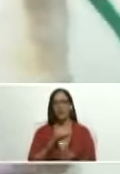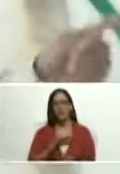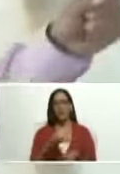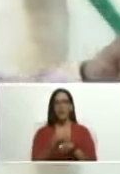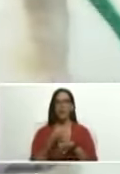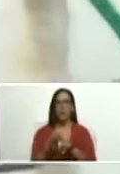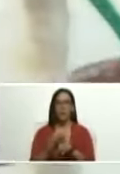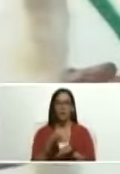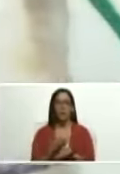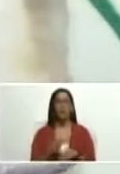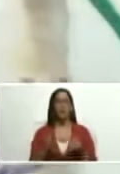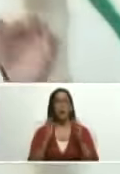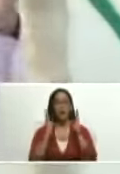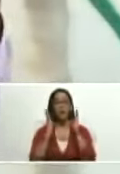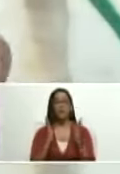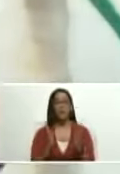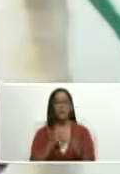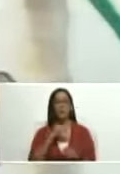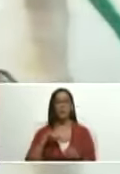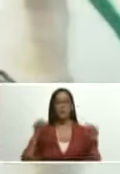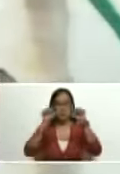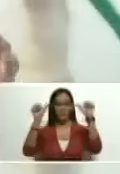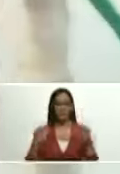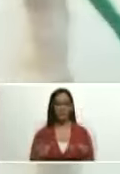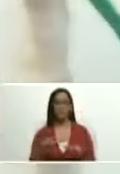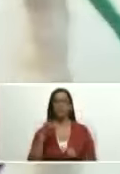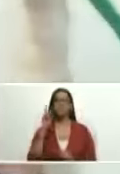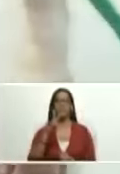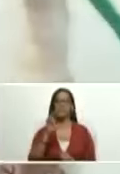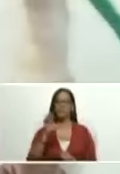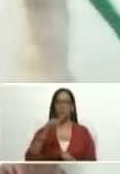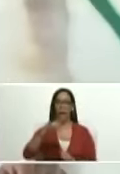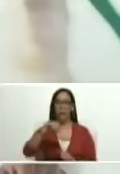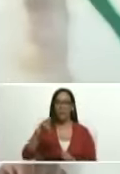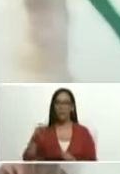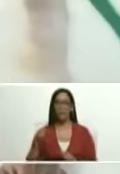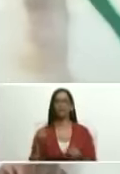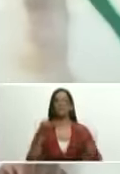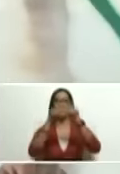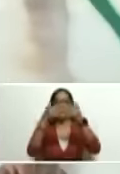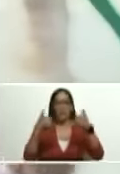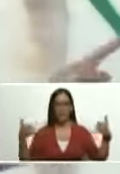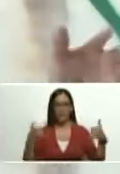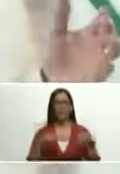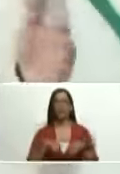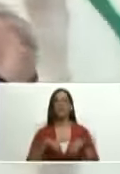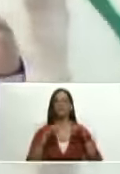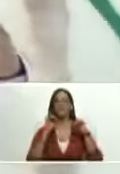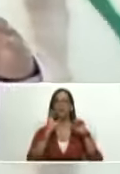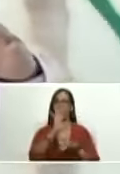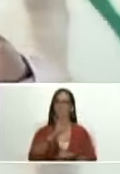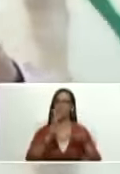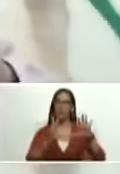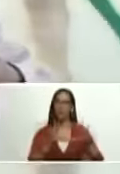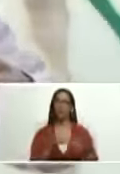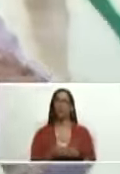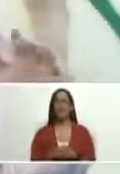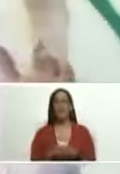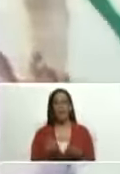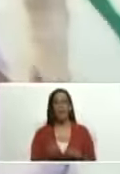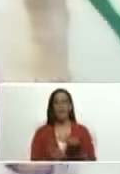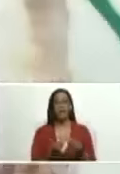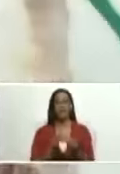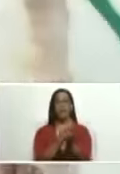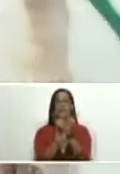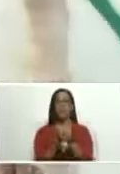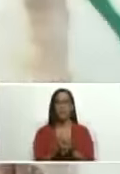gobernación, orientada por nuestro sistema VENAD, la línea 58 para la protección social de nuestro pueblo. De tal manera que no solamente es la